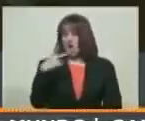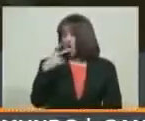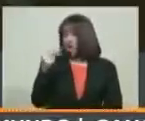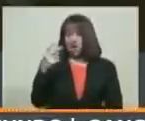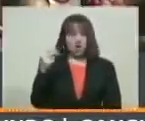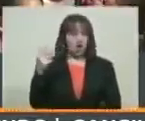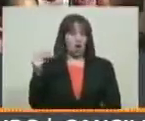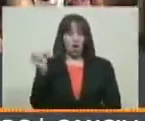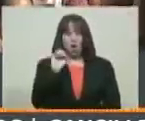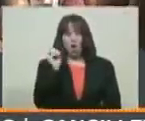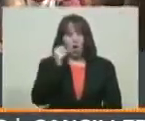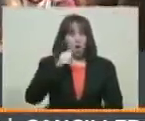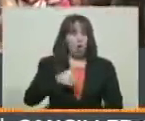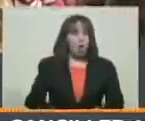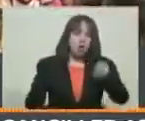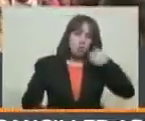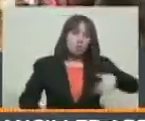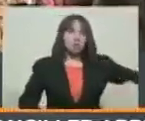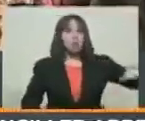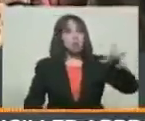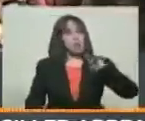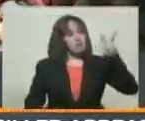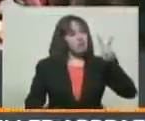¿O ustedes, pueblo de Venezuela?